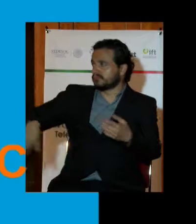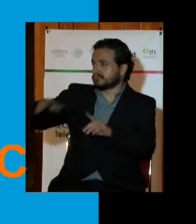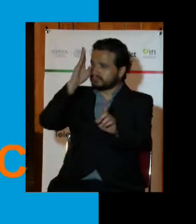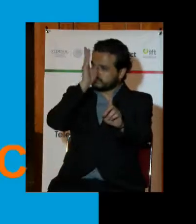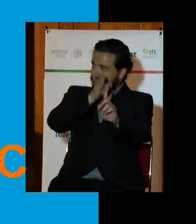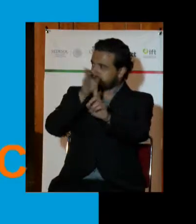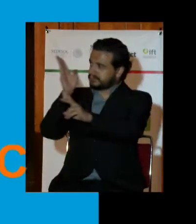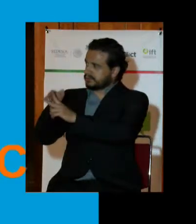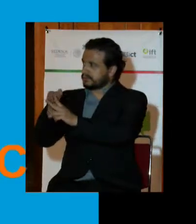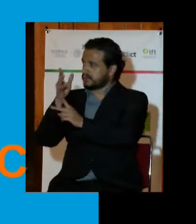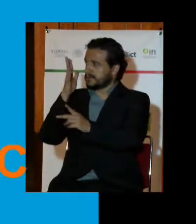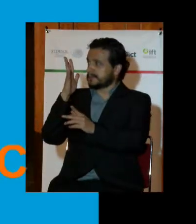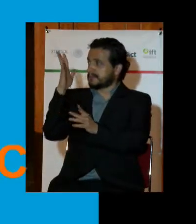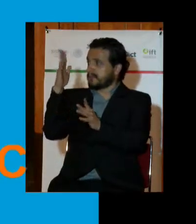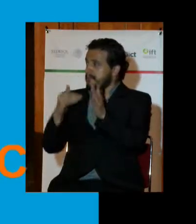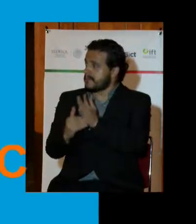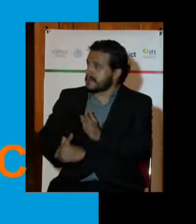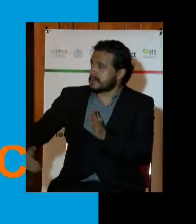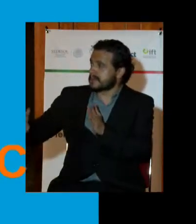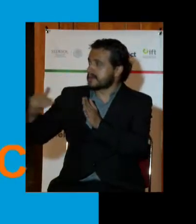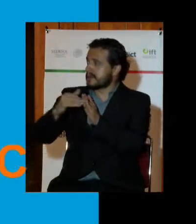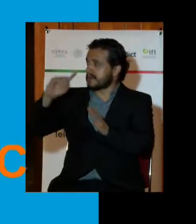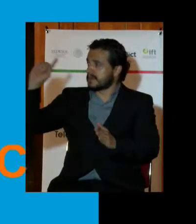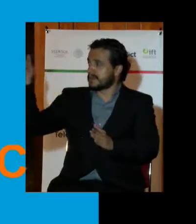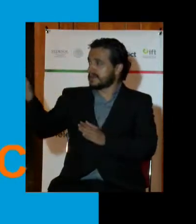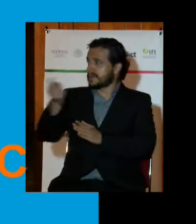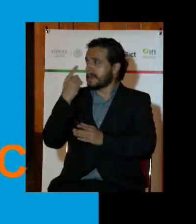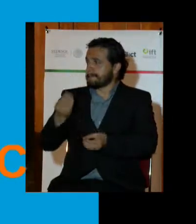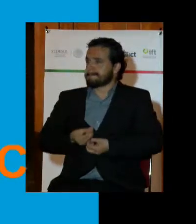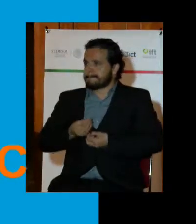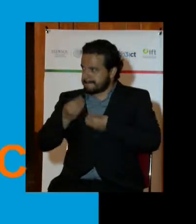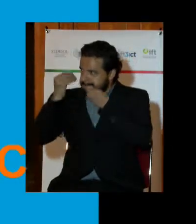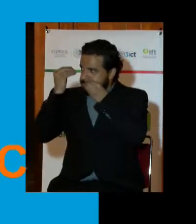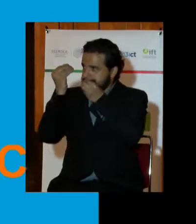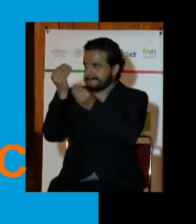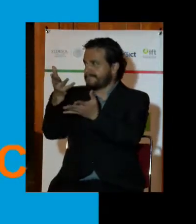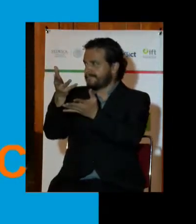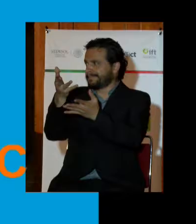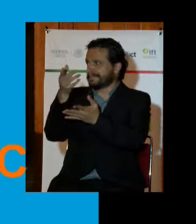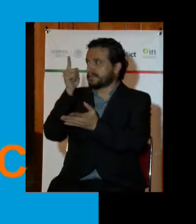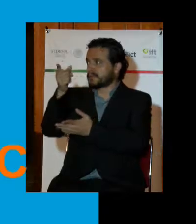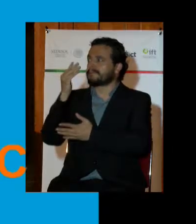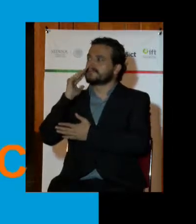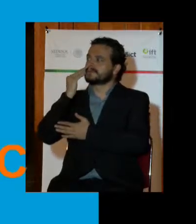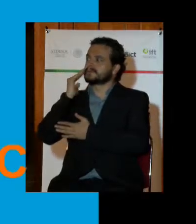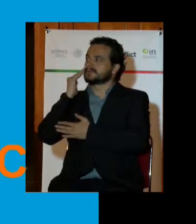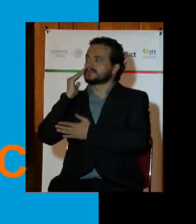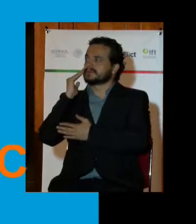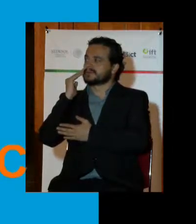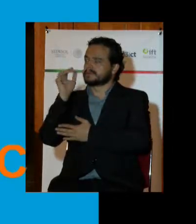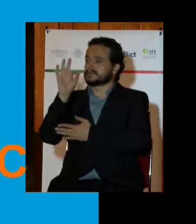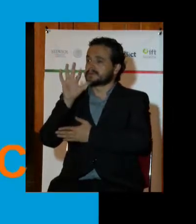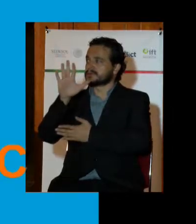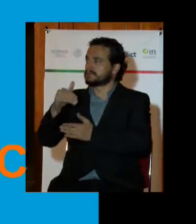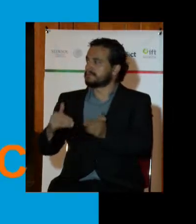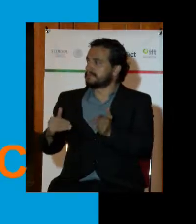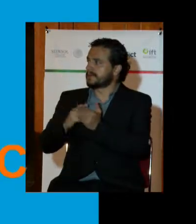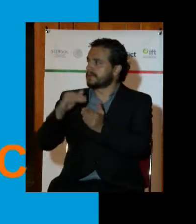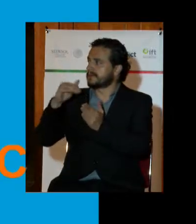mil millones de dólares que están donando. Esto va a ser noticia mundial seguramente en unas horas.